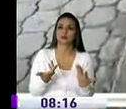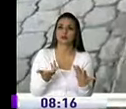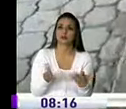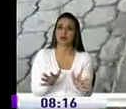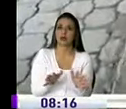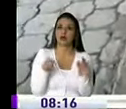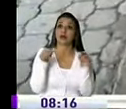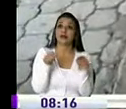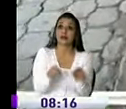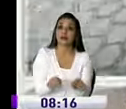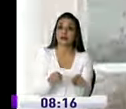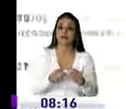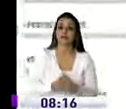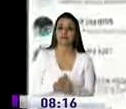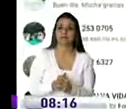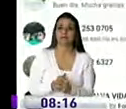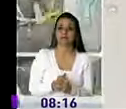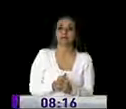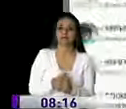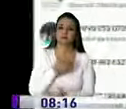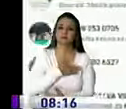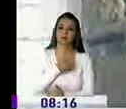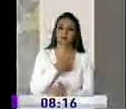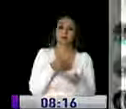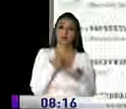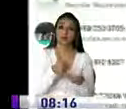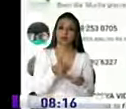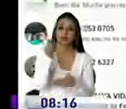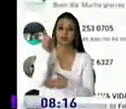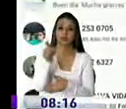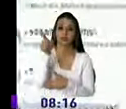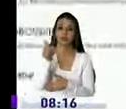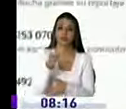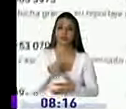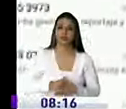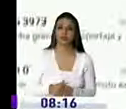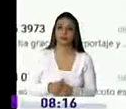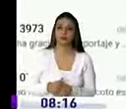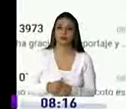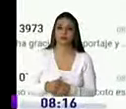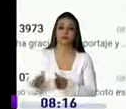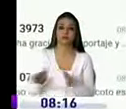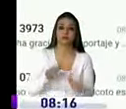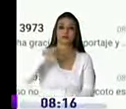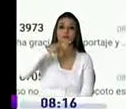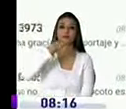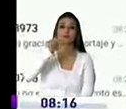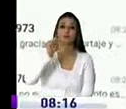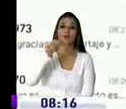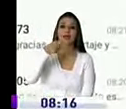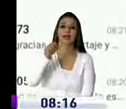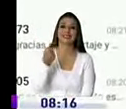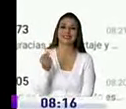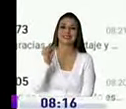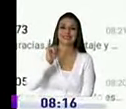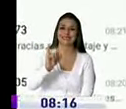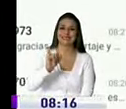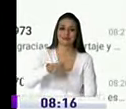ahí. Así que, por favor, la ayudita necesaria, vecinos. En Puengasí, en la calle Juan Bautista Aguirre,